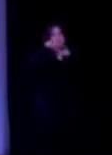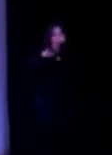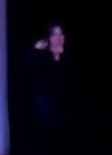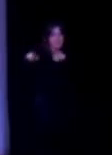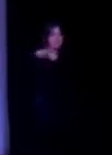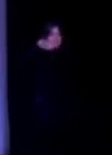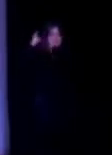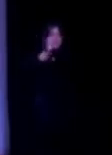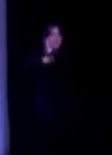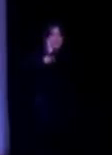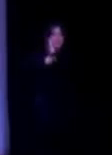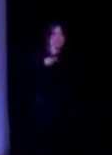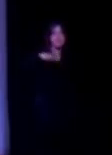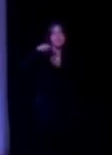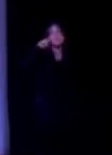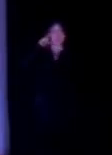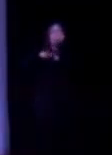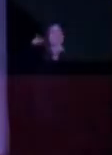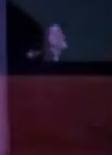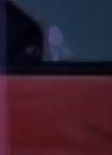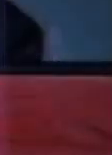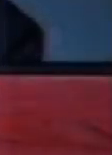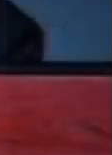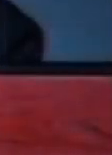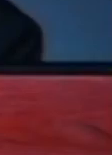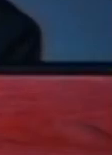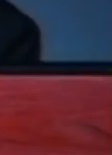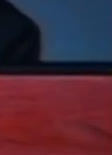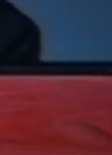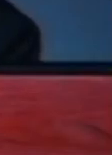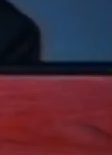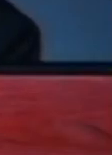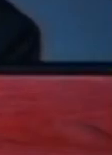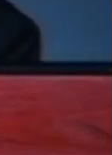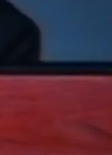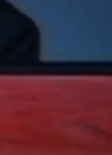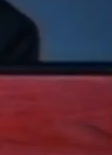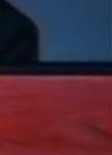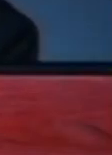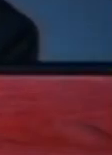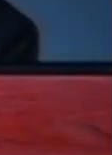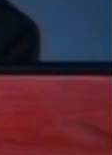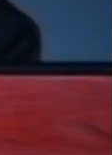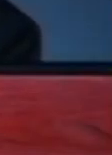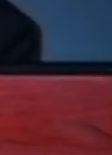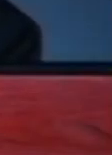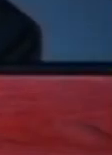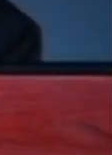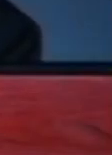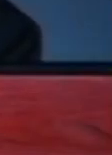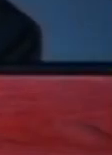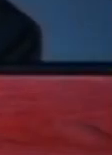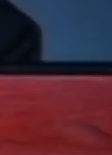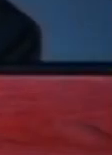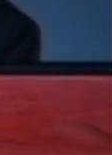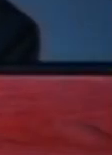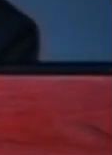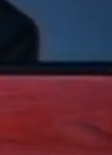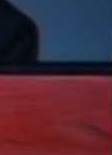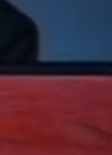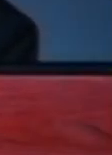patas, participación, pertenencia y derechos. Aumenta desde la educación, desde la ética educativa,